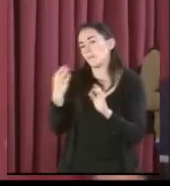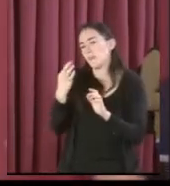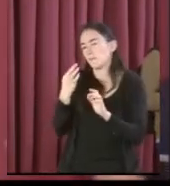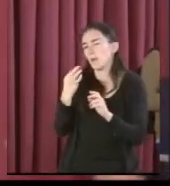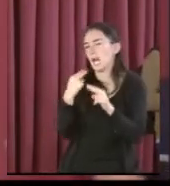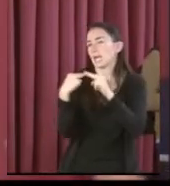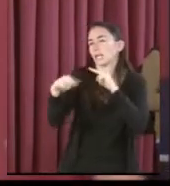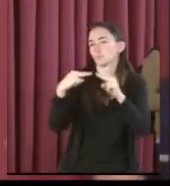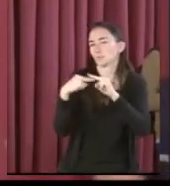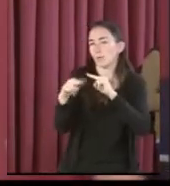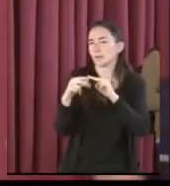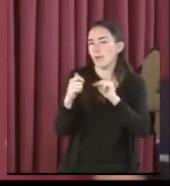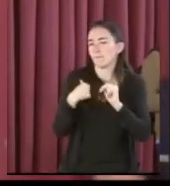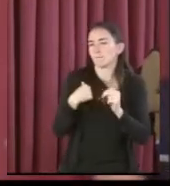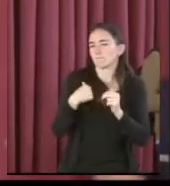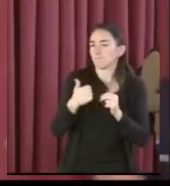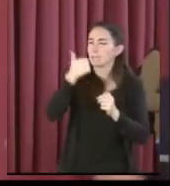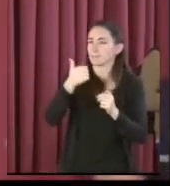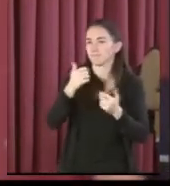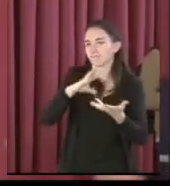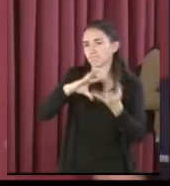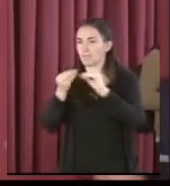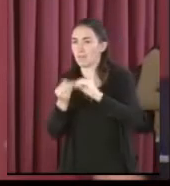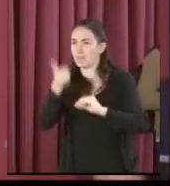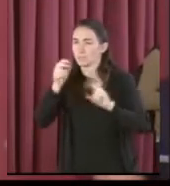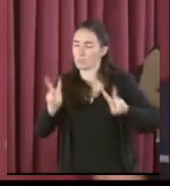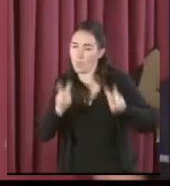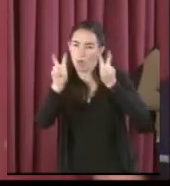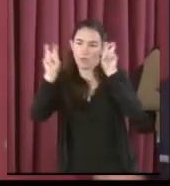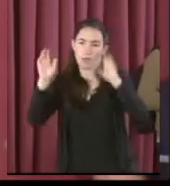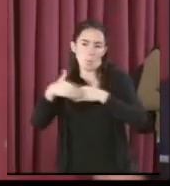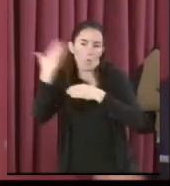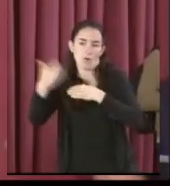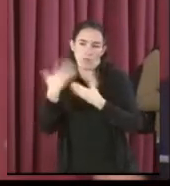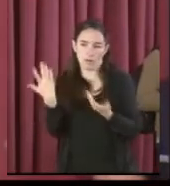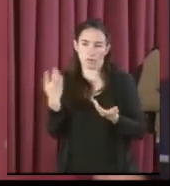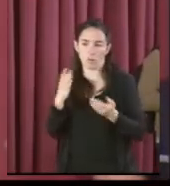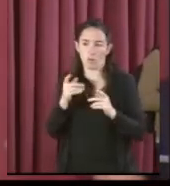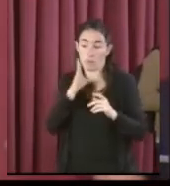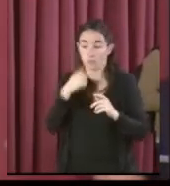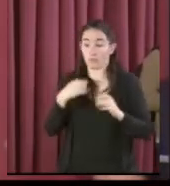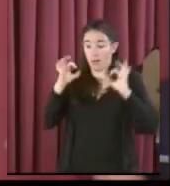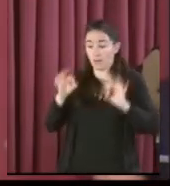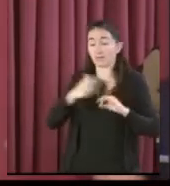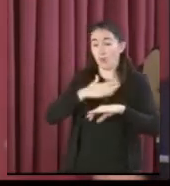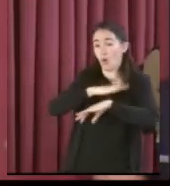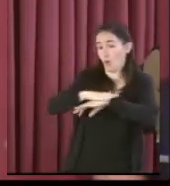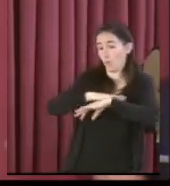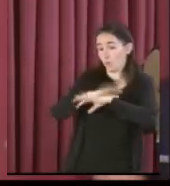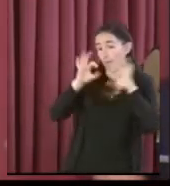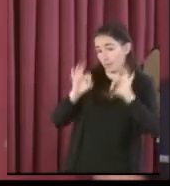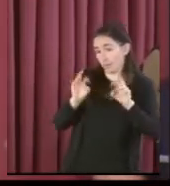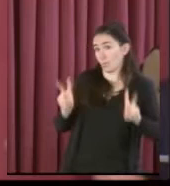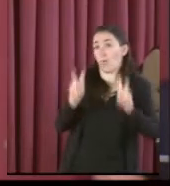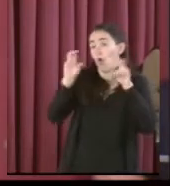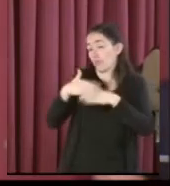respuestas. Ambas, como verán, son una constante definitoria de la actividad municipal y, en particular, de las áreas que nos